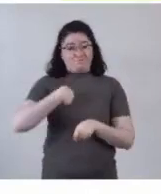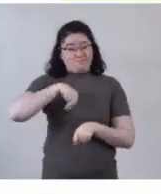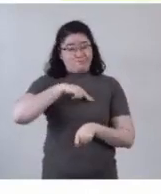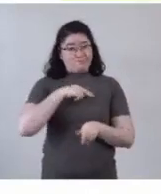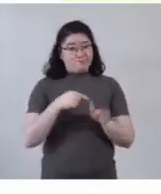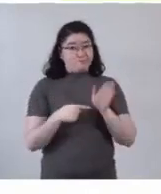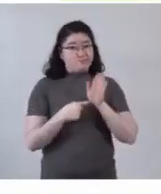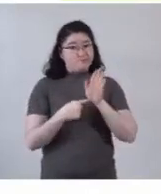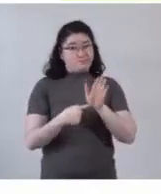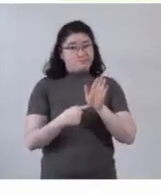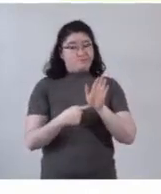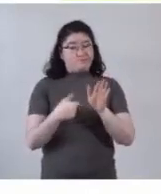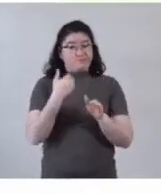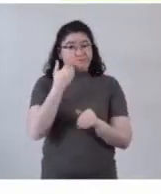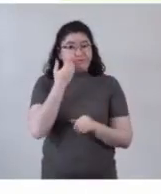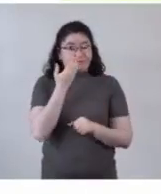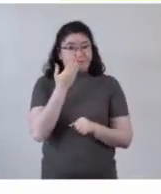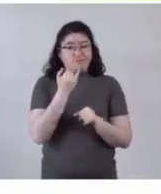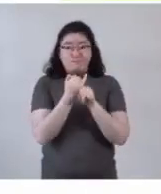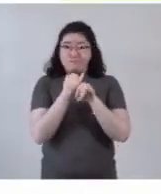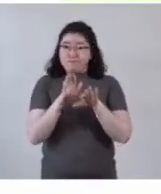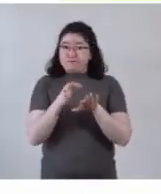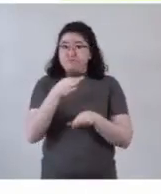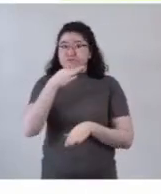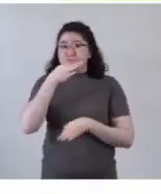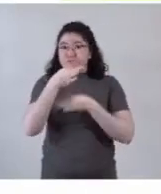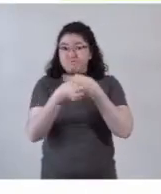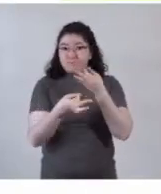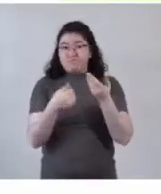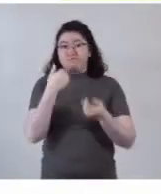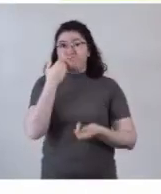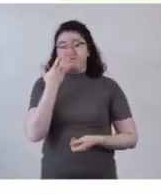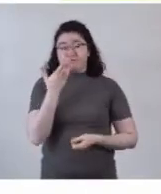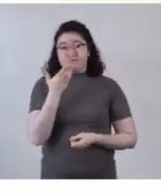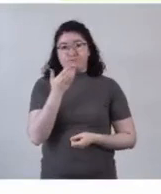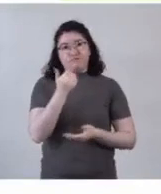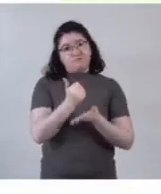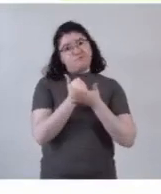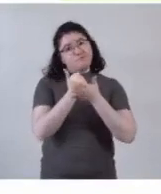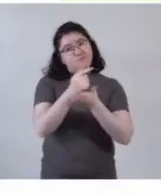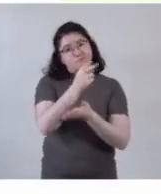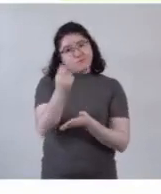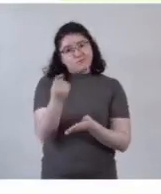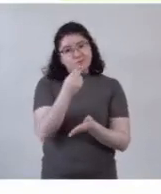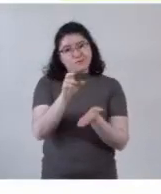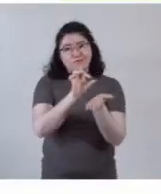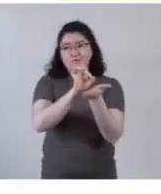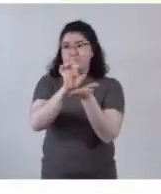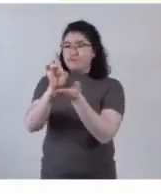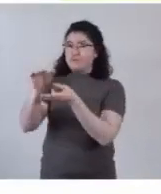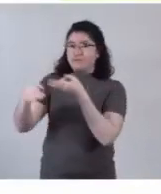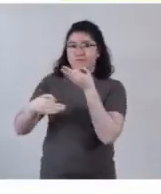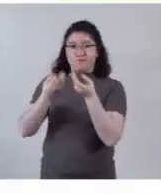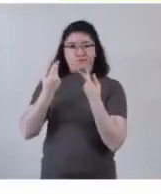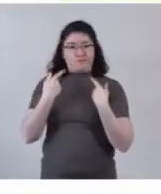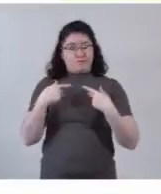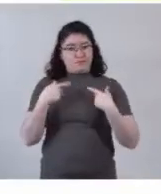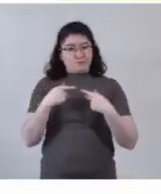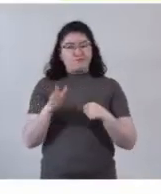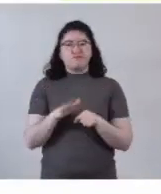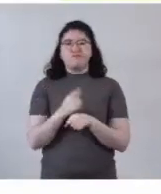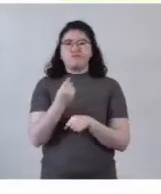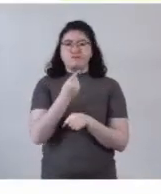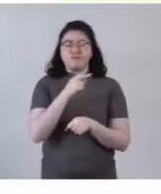rescatar e informar, y que nos ayuden a informarlo, porque normalmente pues son